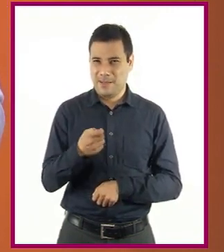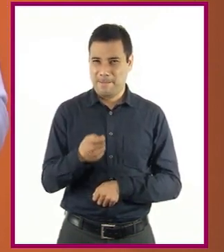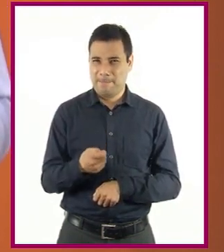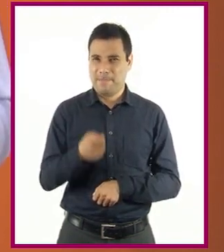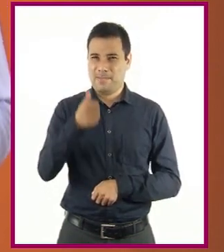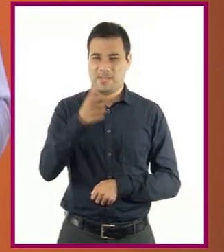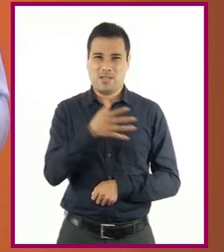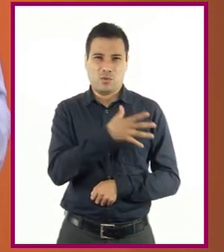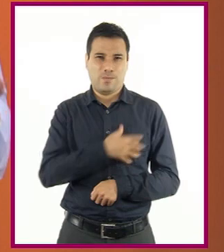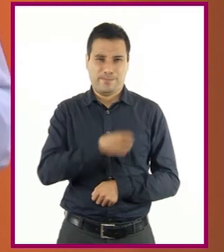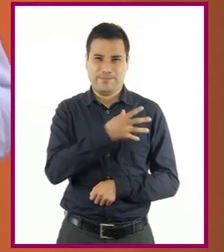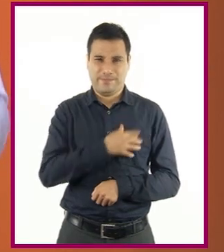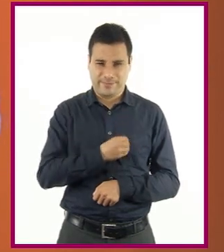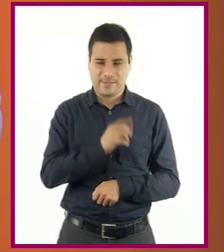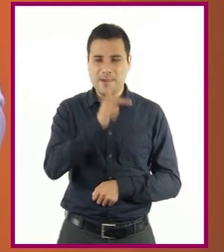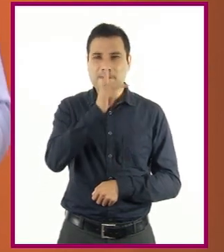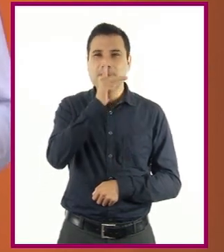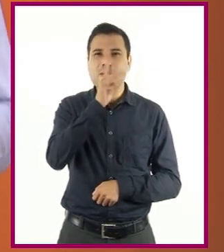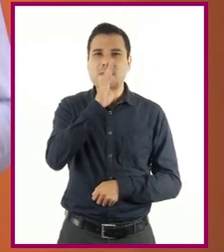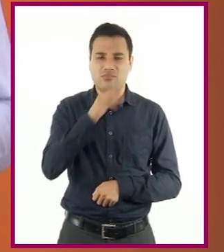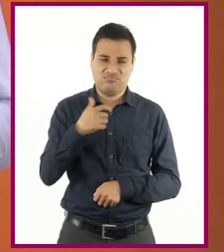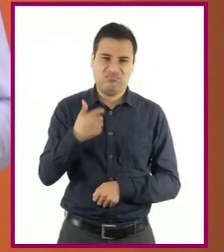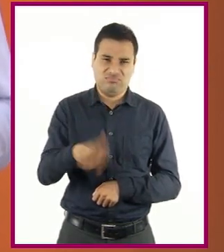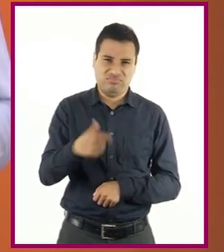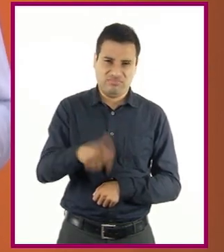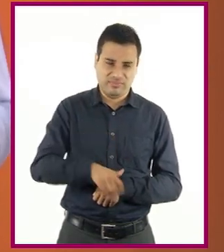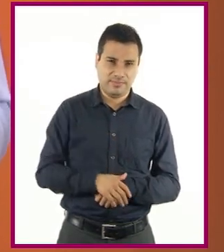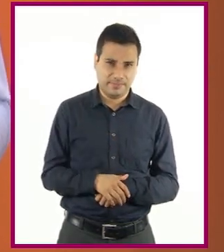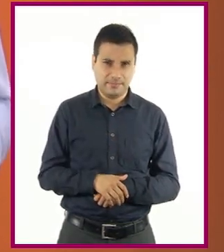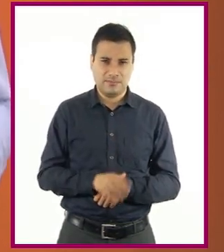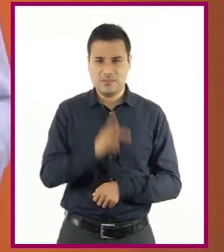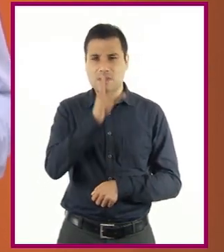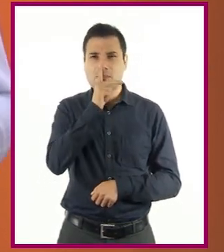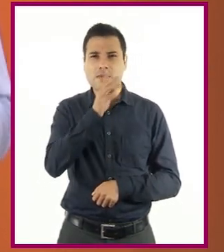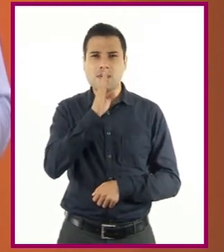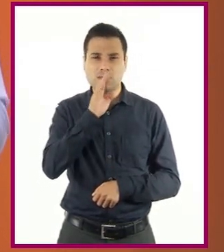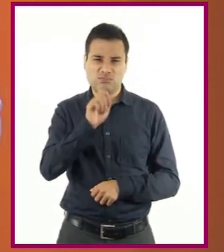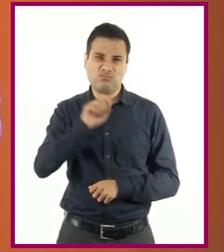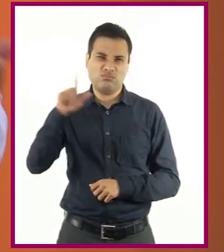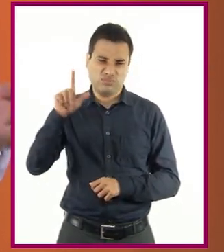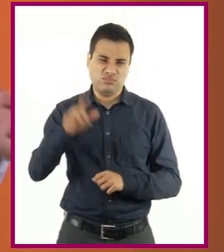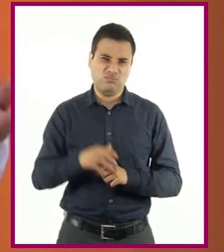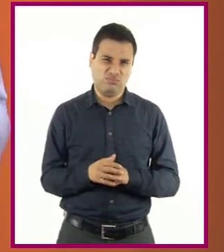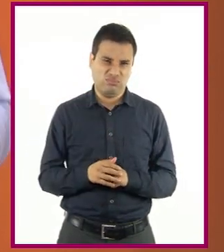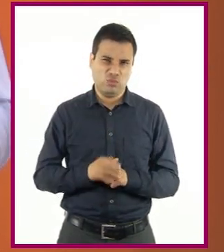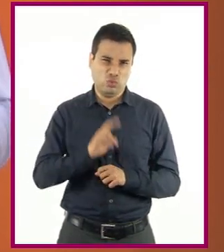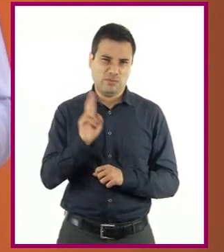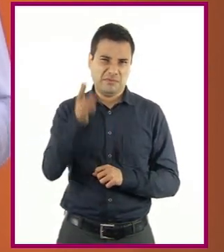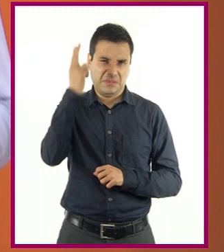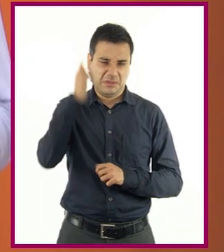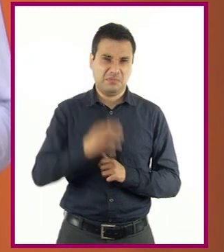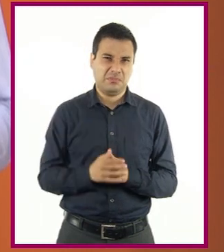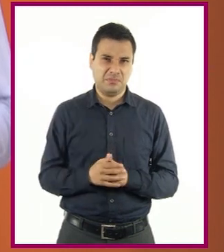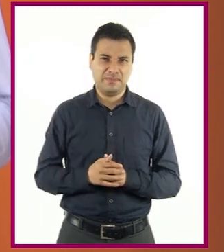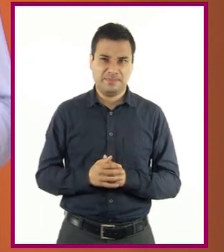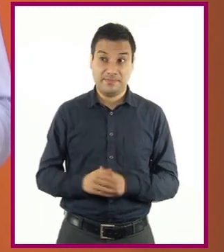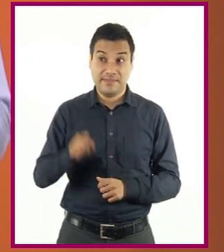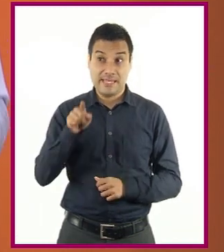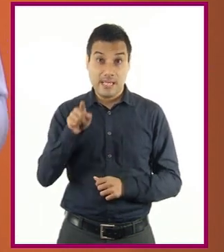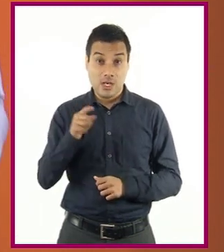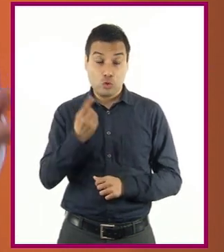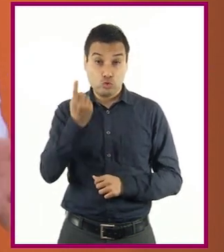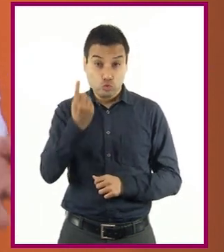recursos económicos y sus padres contaban con preparación profesional. Podemos decir que no era muy destacado en sus estudios durante su